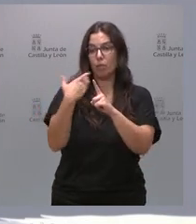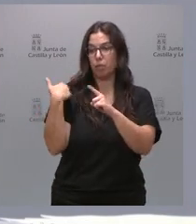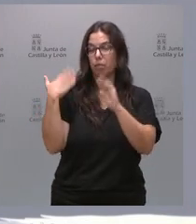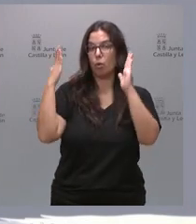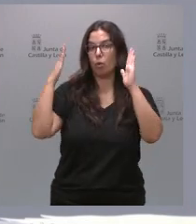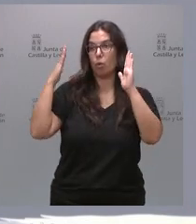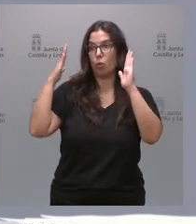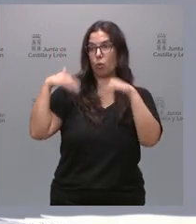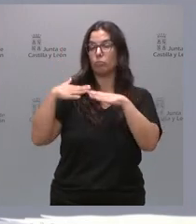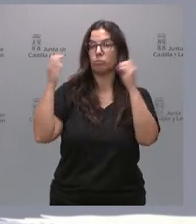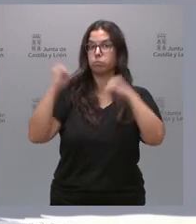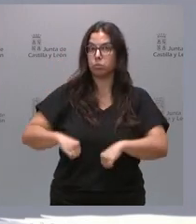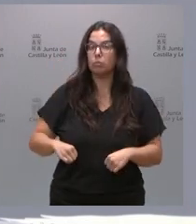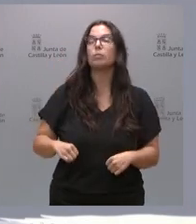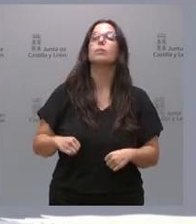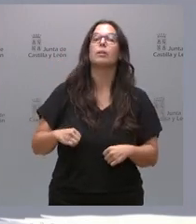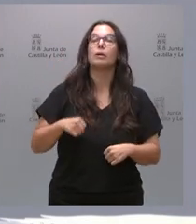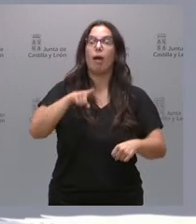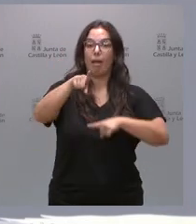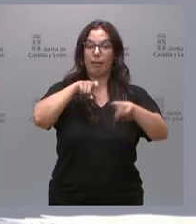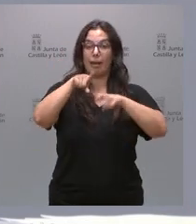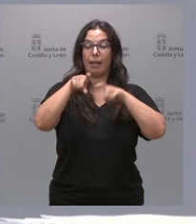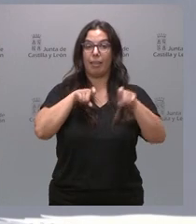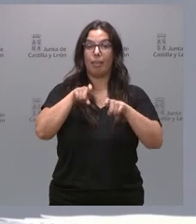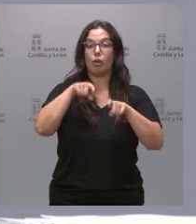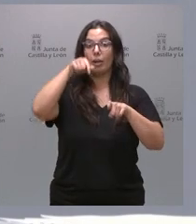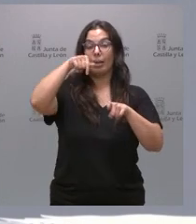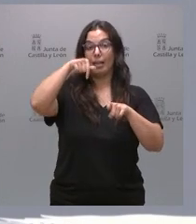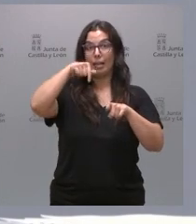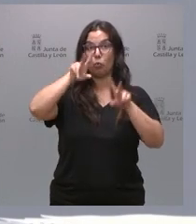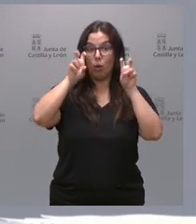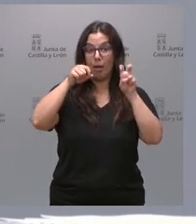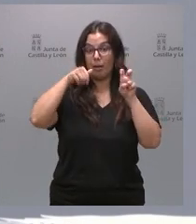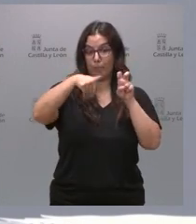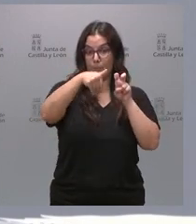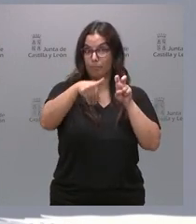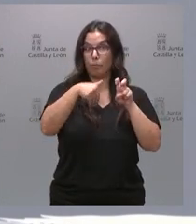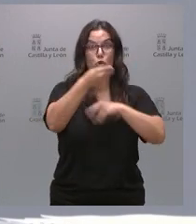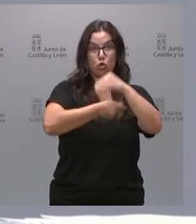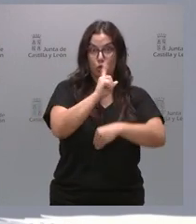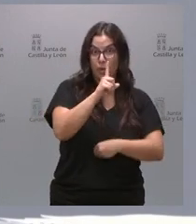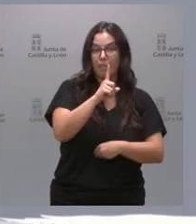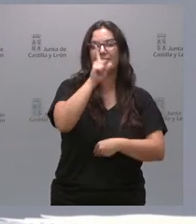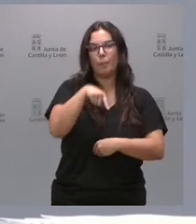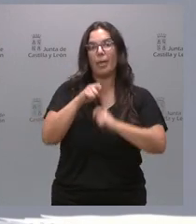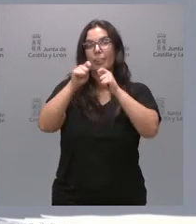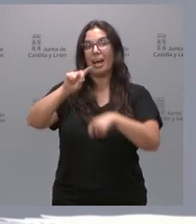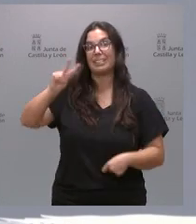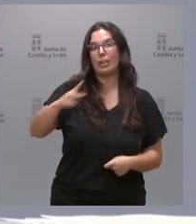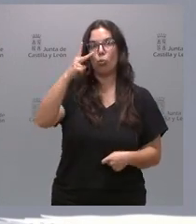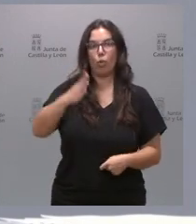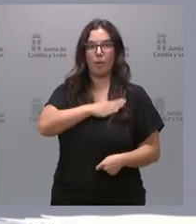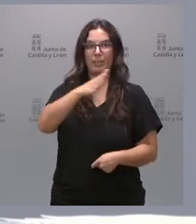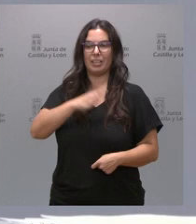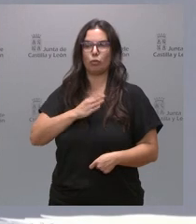la última conferencia sectorial que la Eva nueva no se aplica en este ejercicio lo que va a dar también mucha estabilidad a los alumnos de segundo de bachillerato